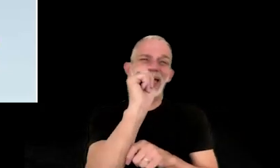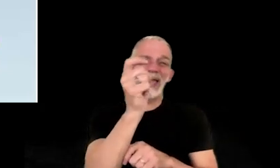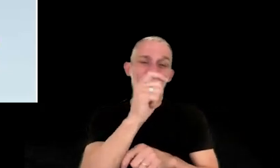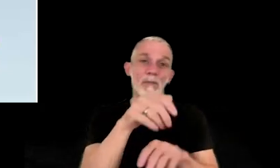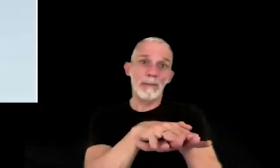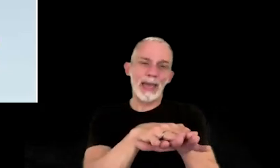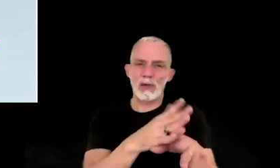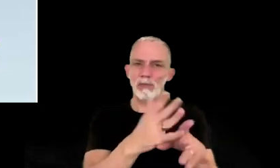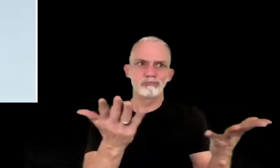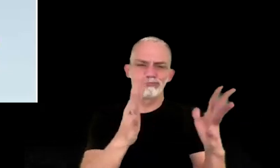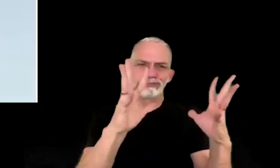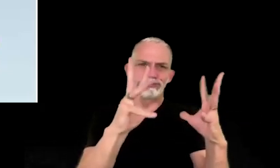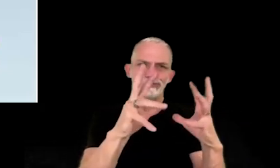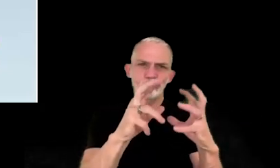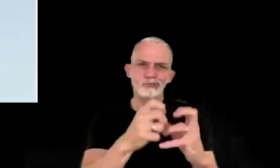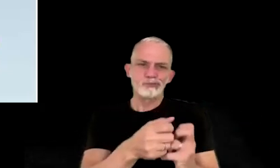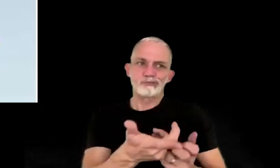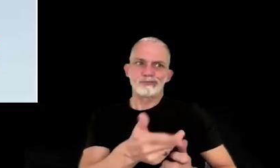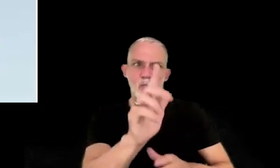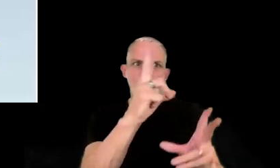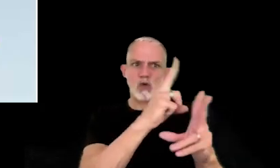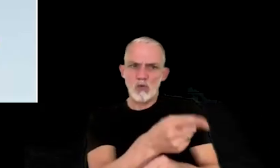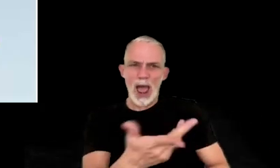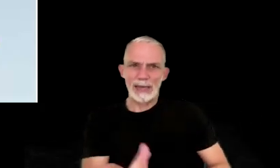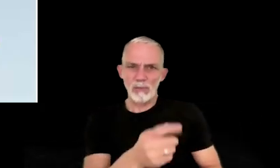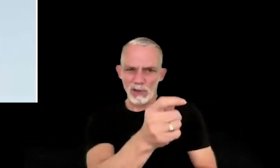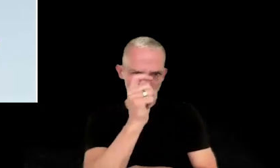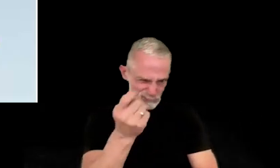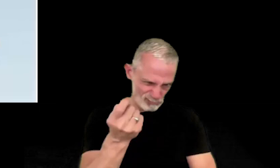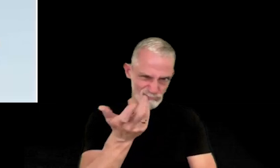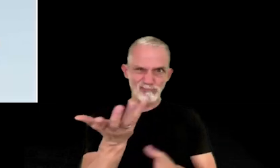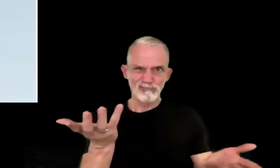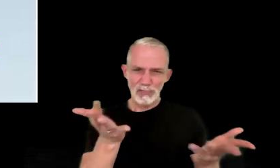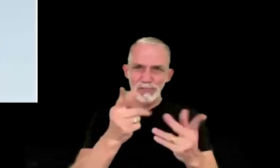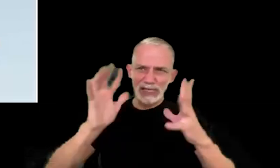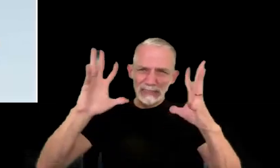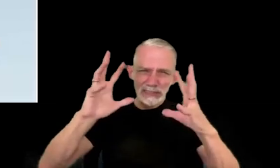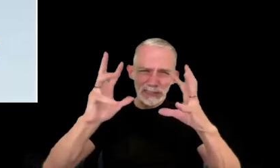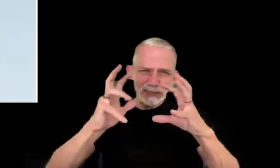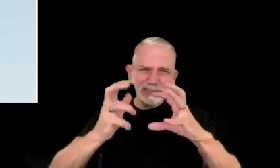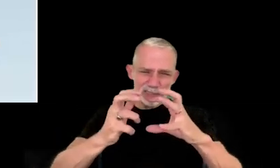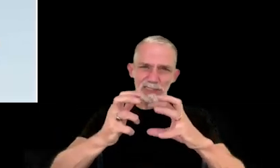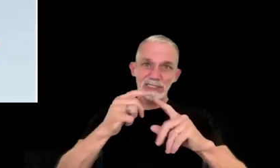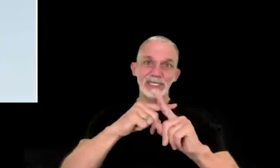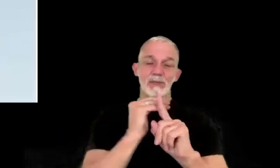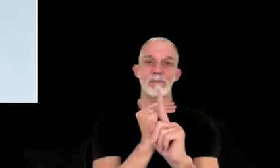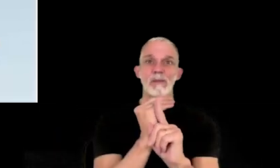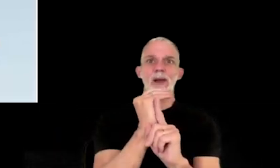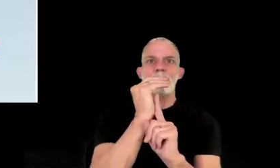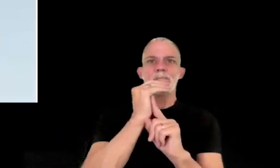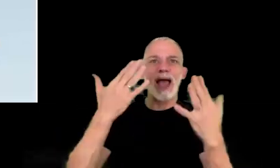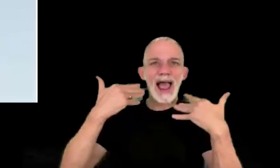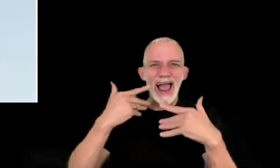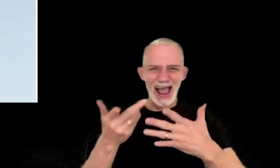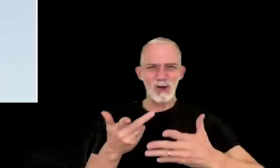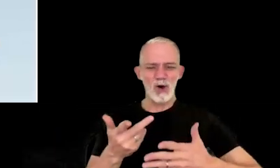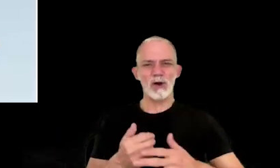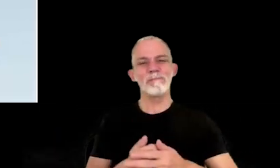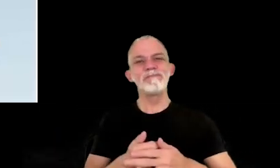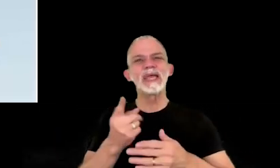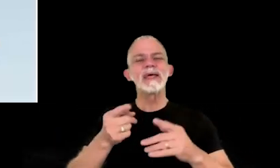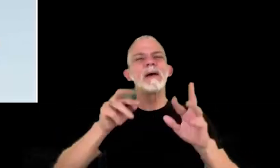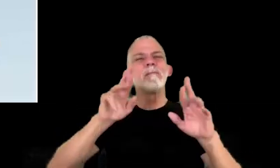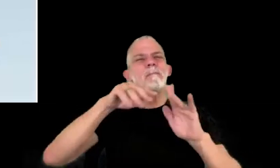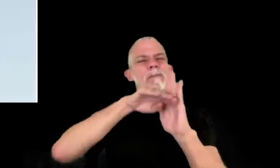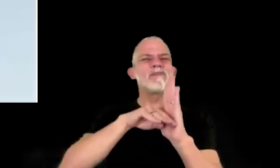pescados, van camino a la extinción. O sea que hay un problema de deterioro. Y si uno dice, y acá en política fiscal,